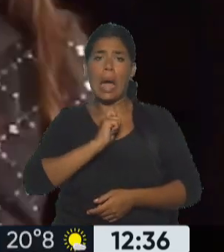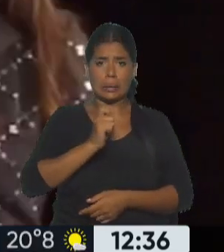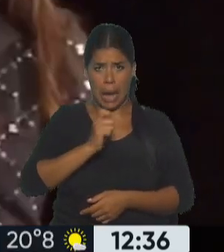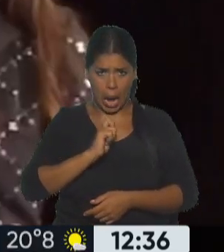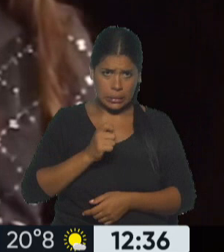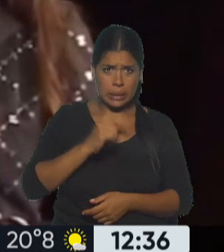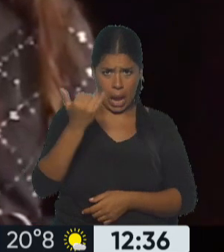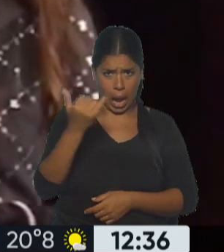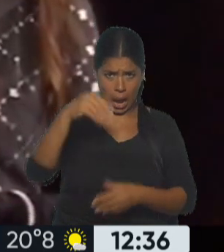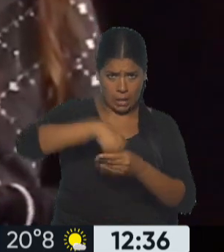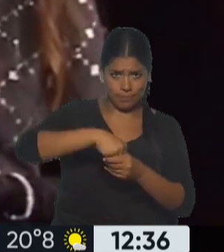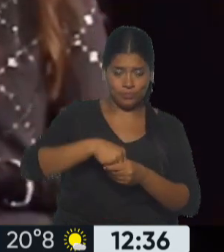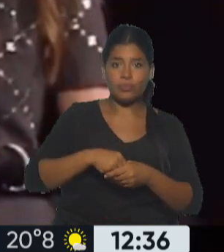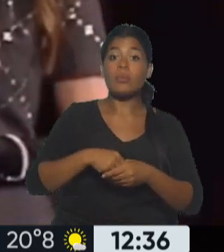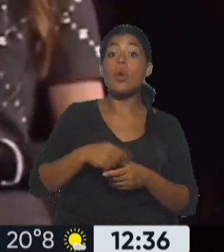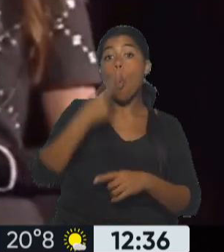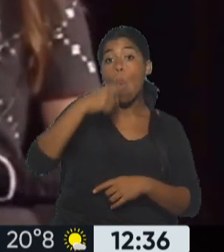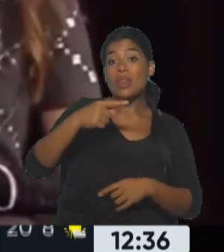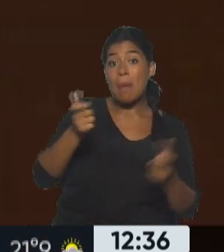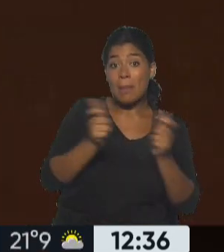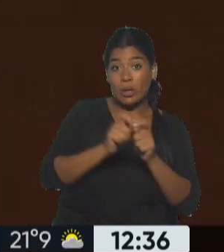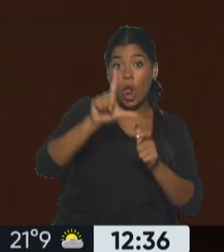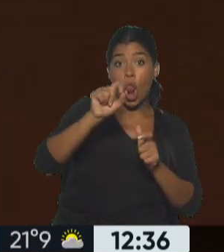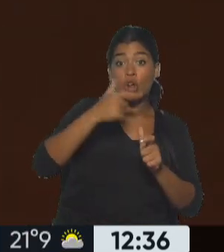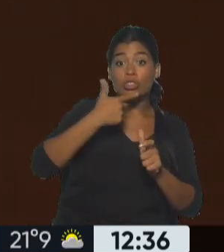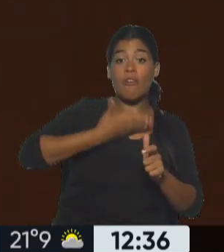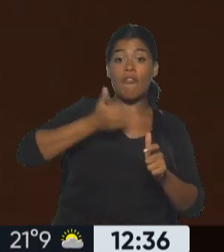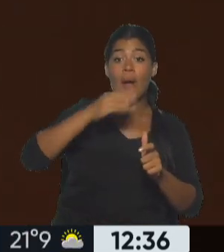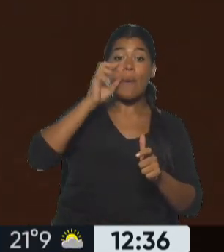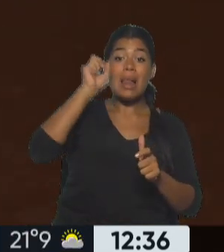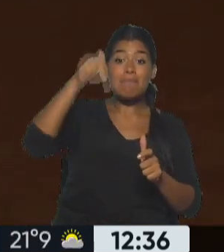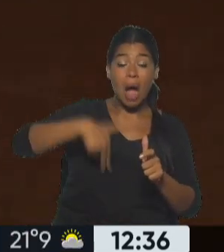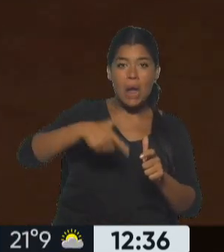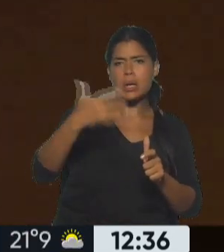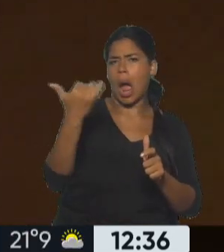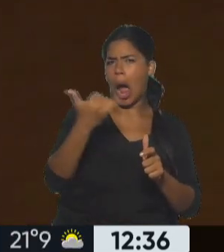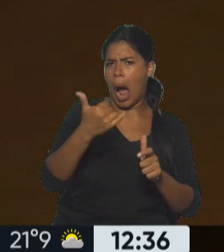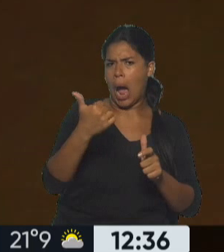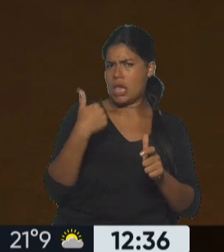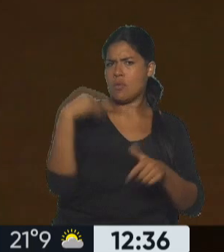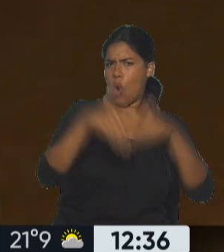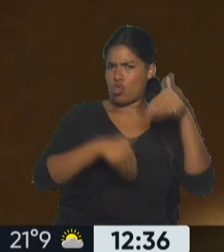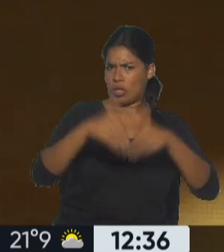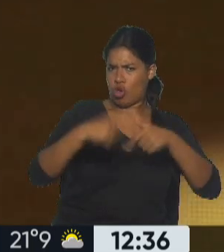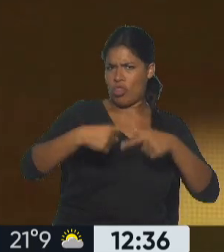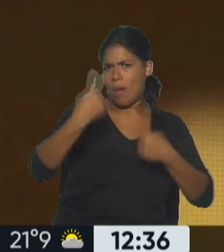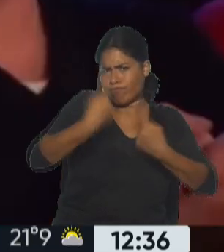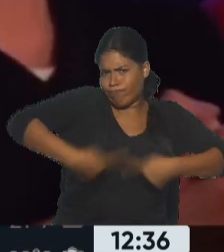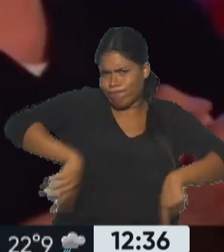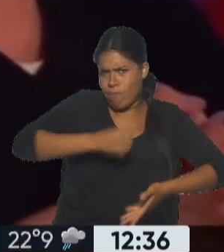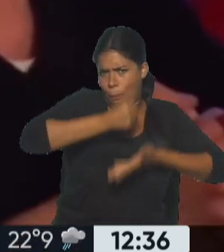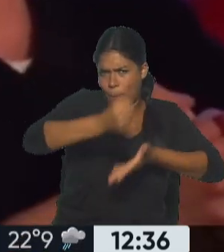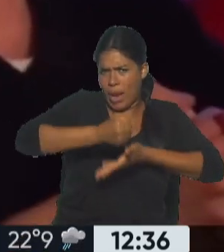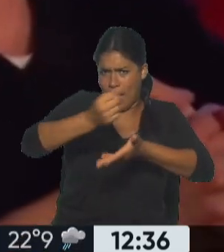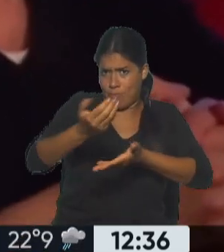Los Fabelman, tiene 7 nominaciones al Oscar, incluyendo Mejor Película y Mejor Director, premio que ya ganó 2 veces. Y además contó